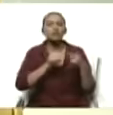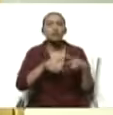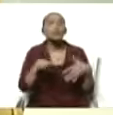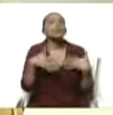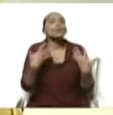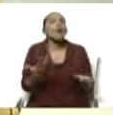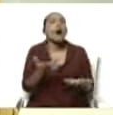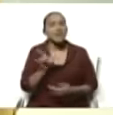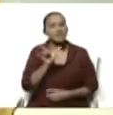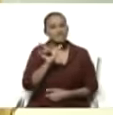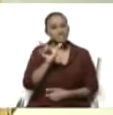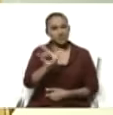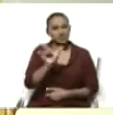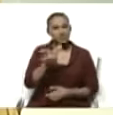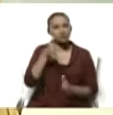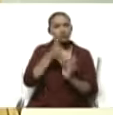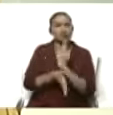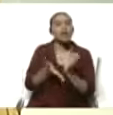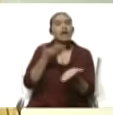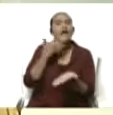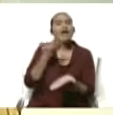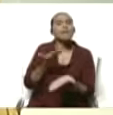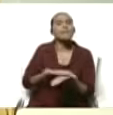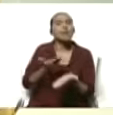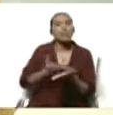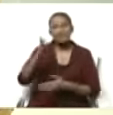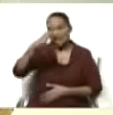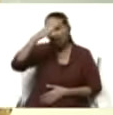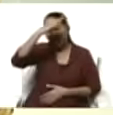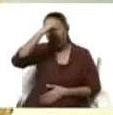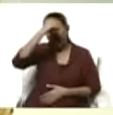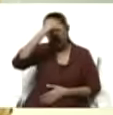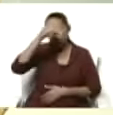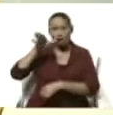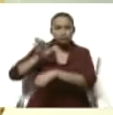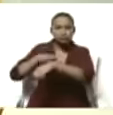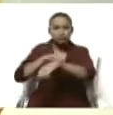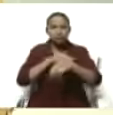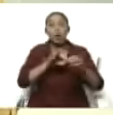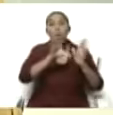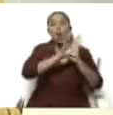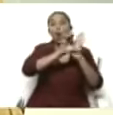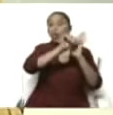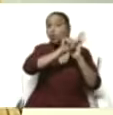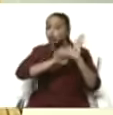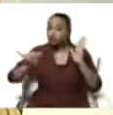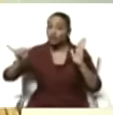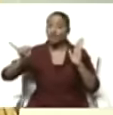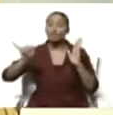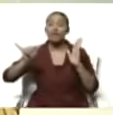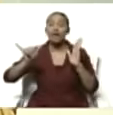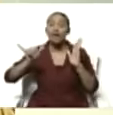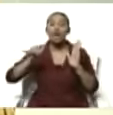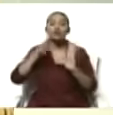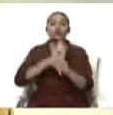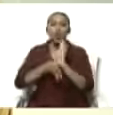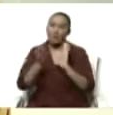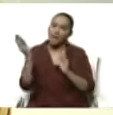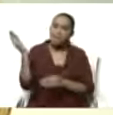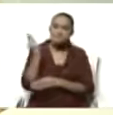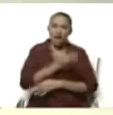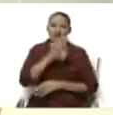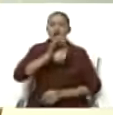partido sobre la propuesta hecha por Edmundo González sobre convocar una Constituyente y aplicar una supuesta justicia